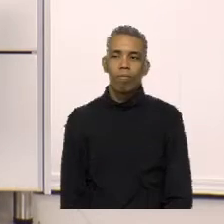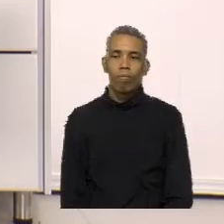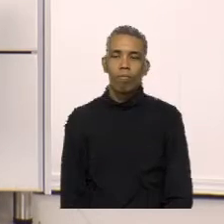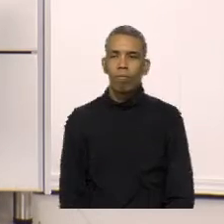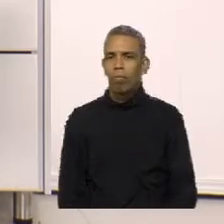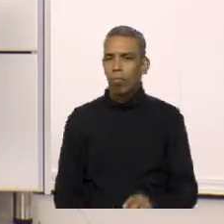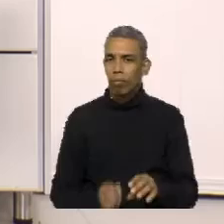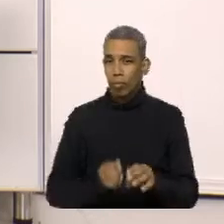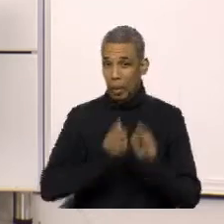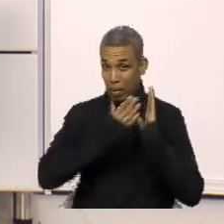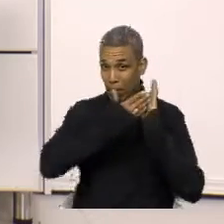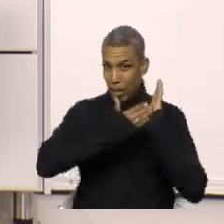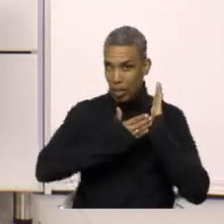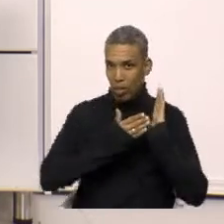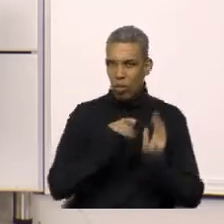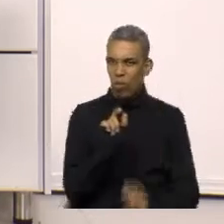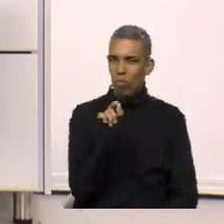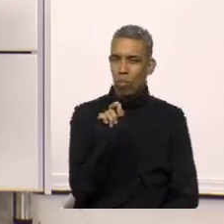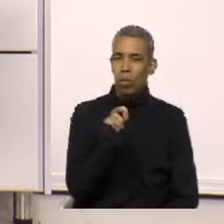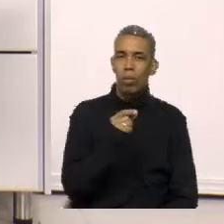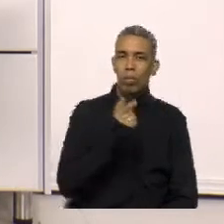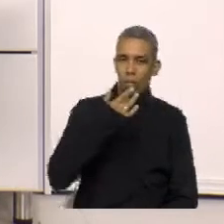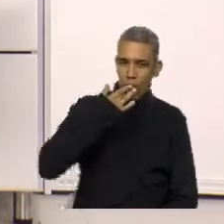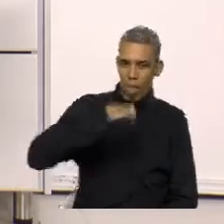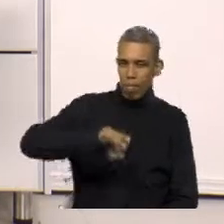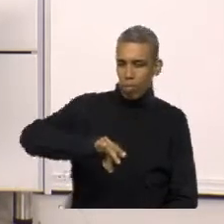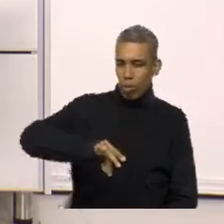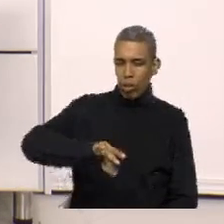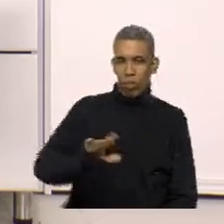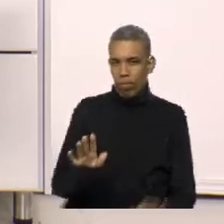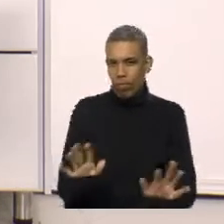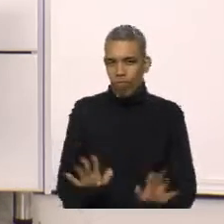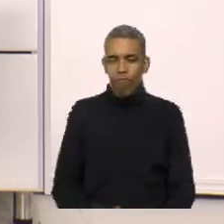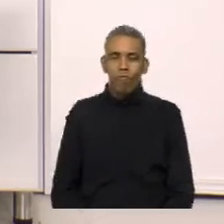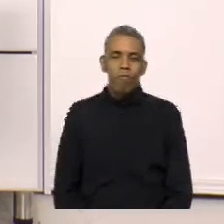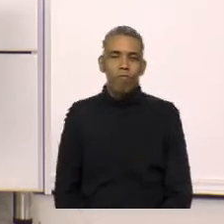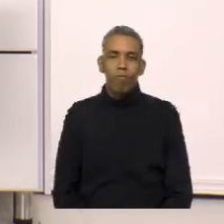sal y es la idea. Vamos a reservar por acá,